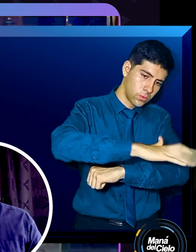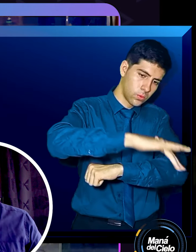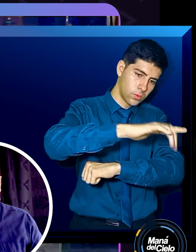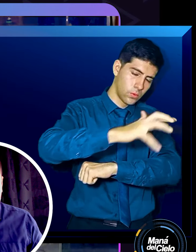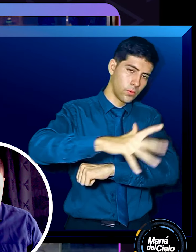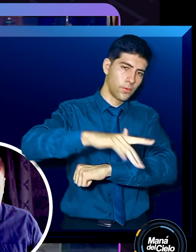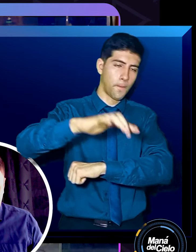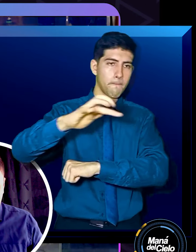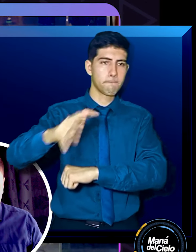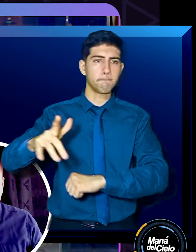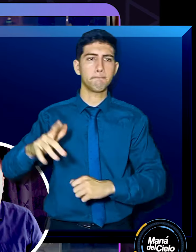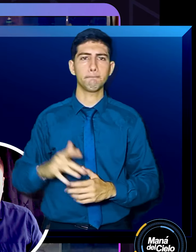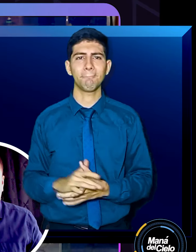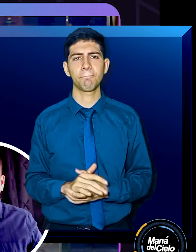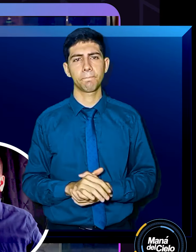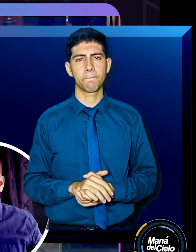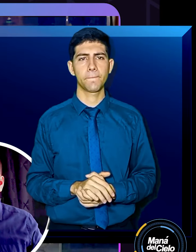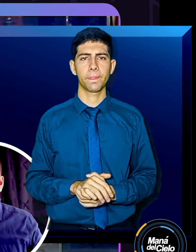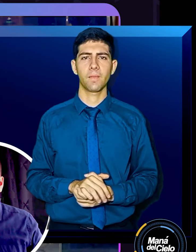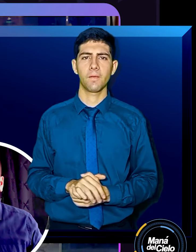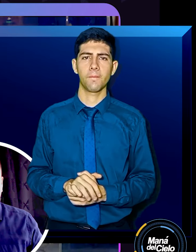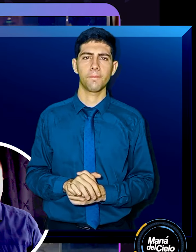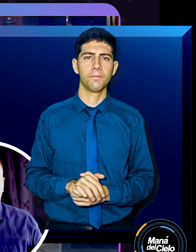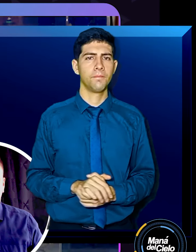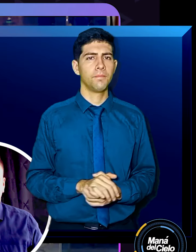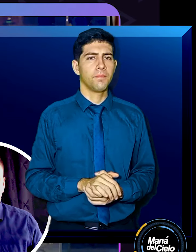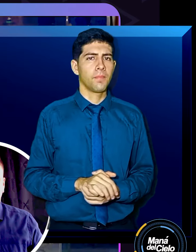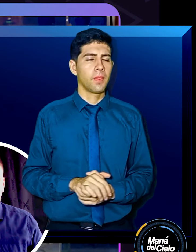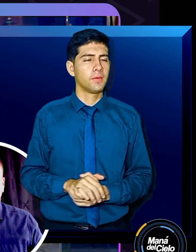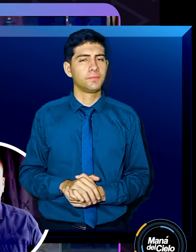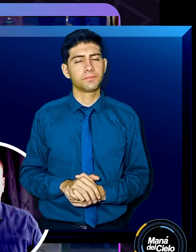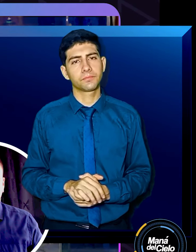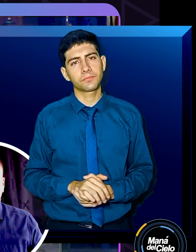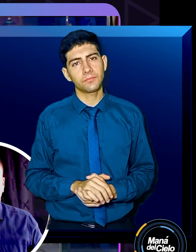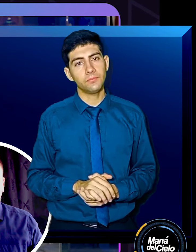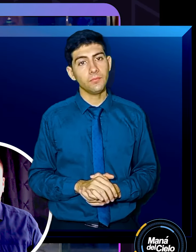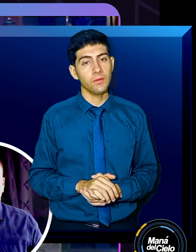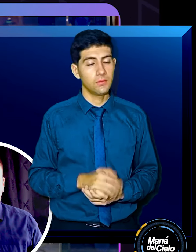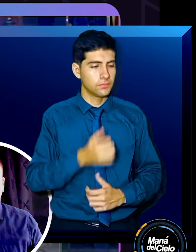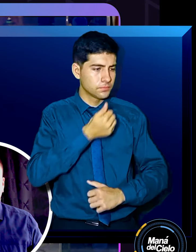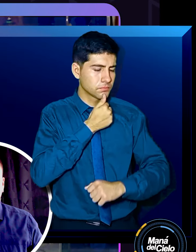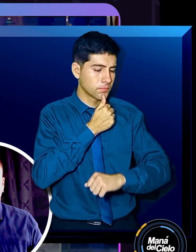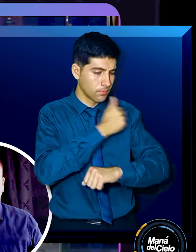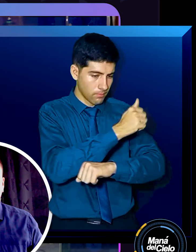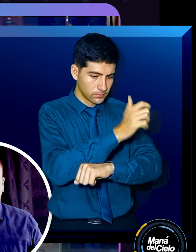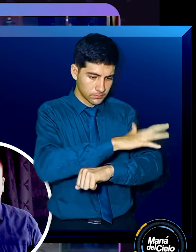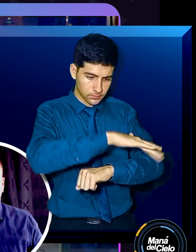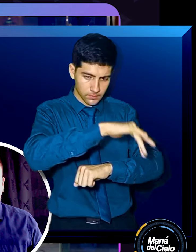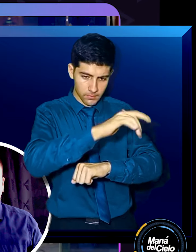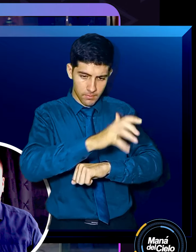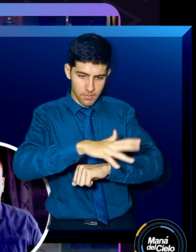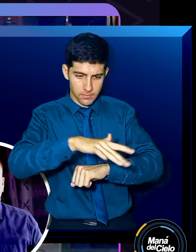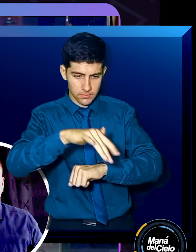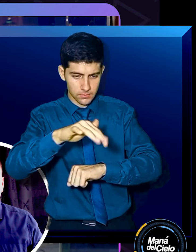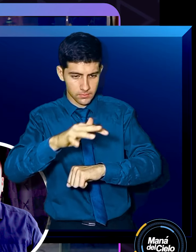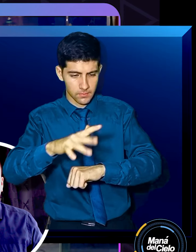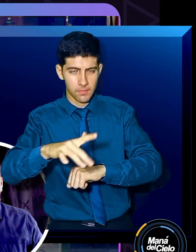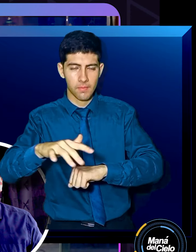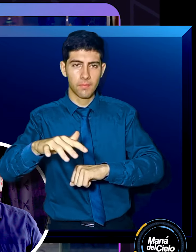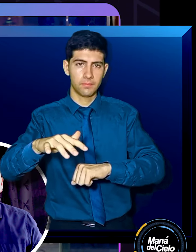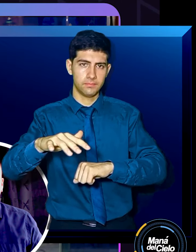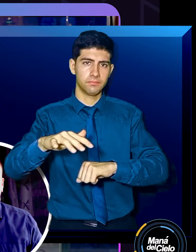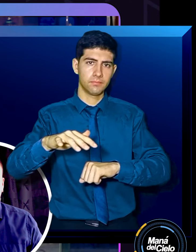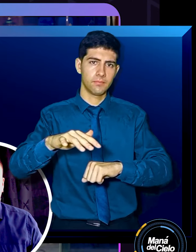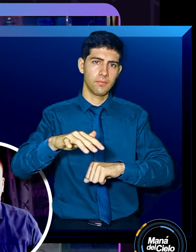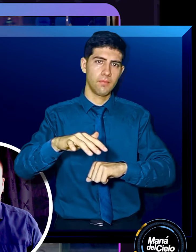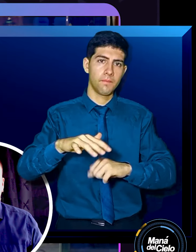playa. Del mar. Pero es que el mar uno ve si está picado o no. El río se ve tranquilo.